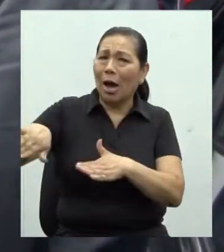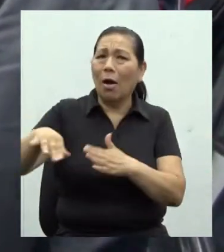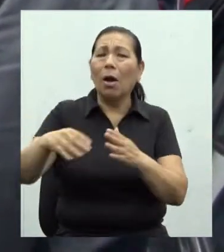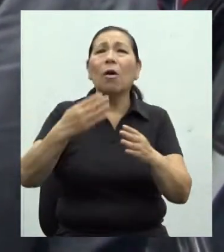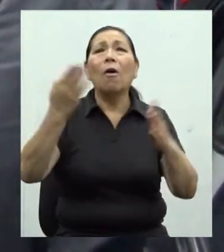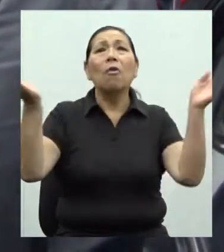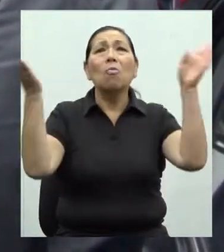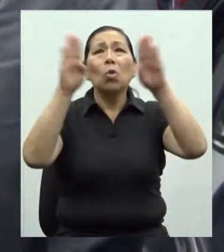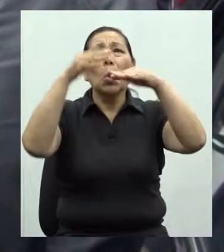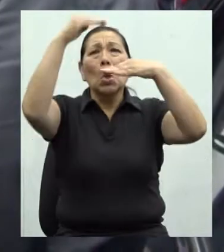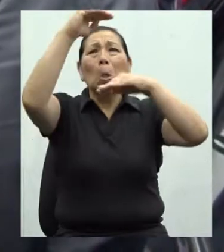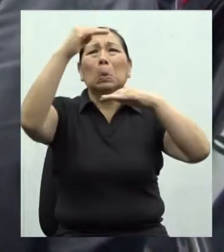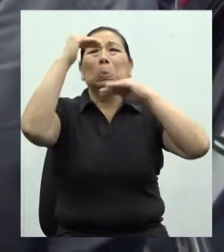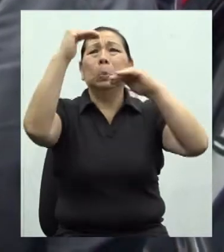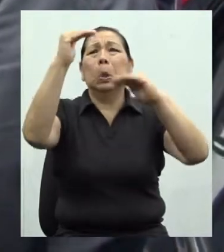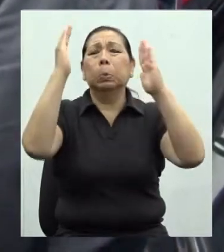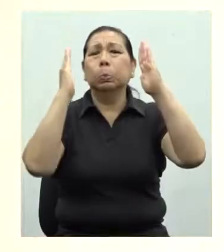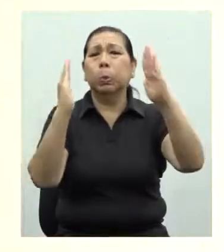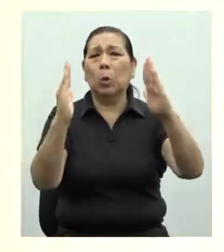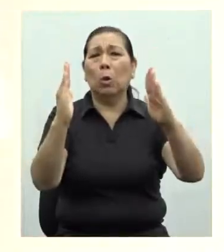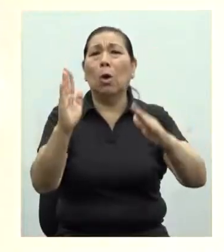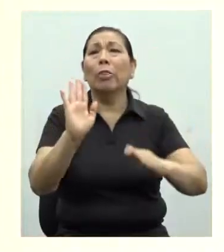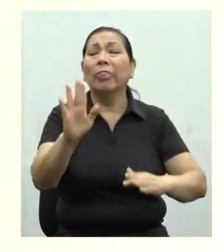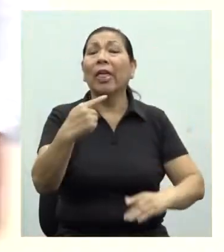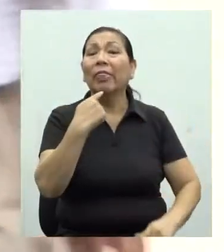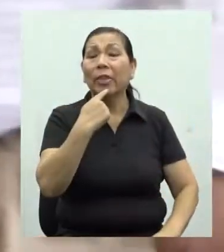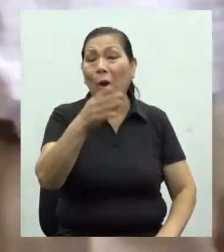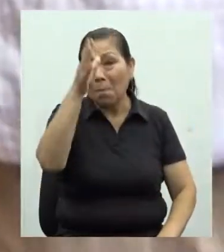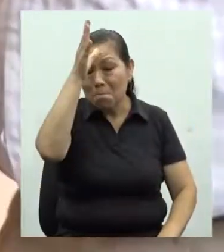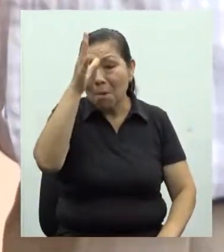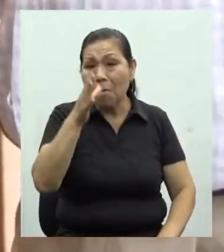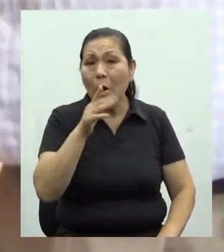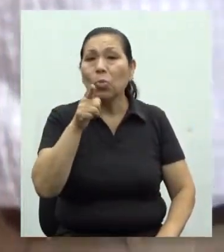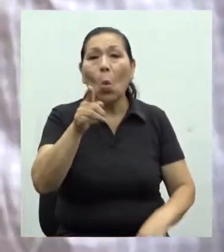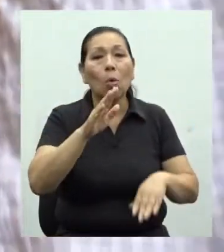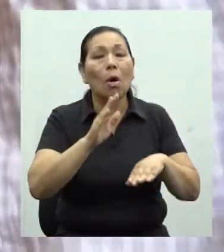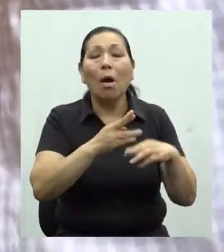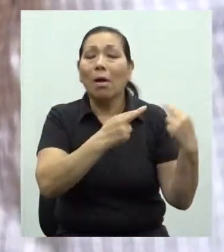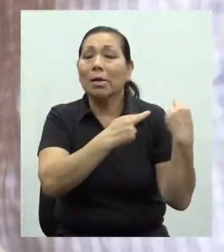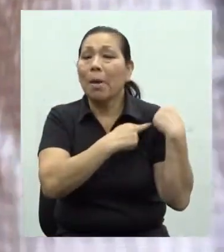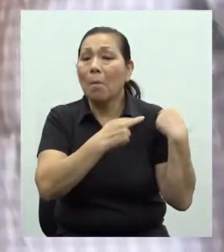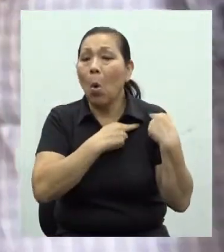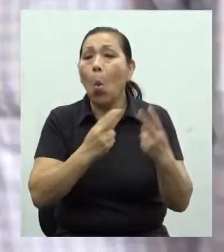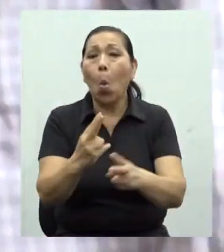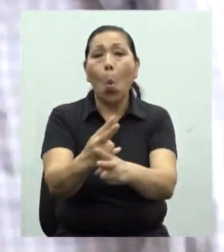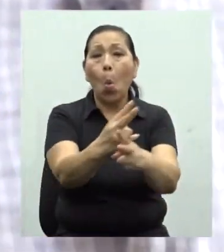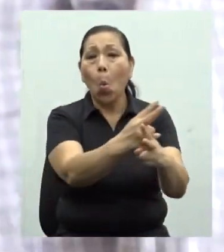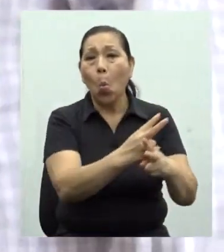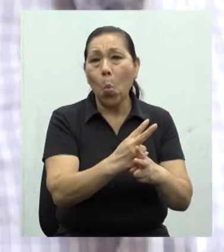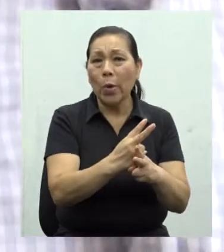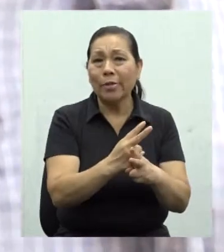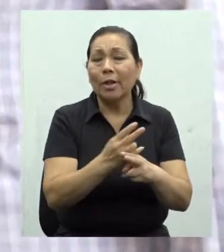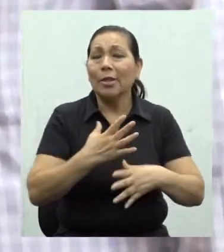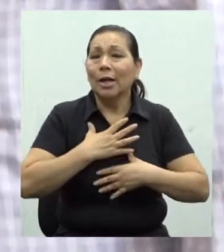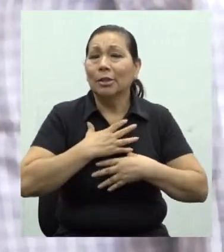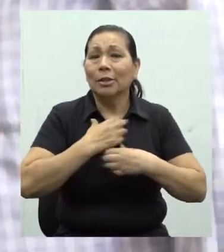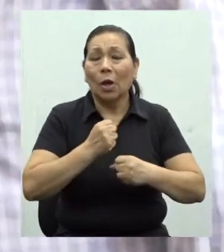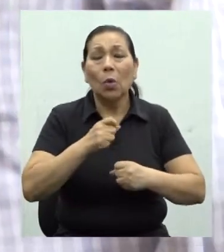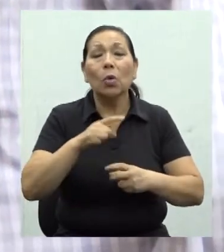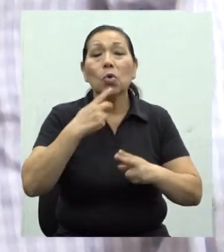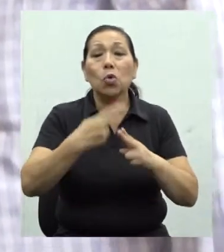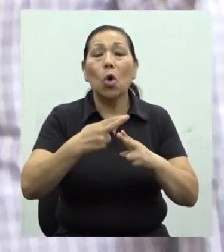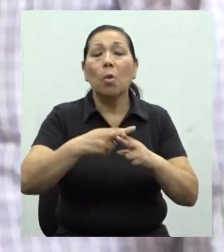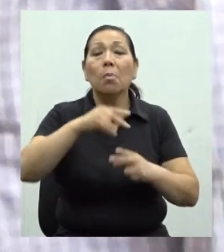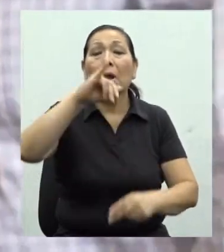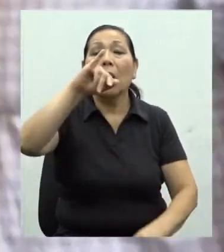de las ventanas, así como exhortó a los padres a que asuman la responsabilidad del cuidado y atención de salud de Juan